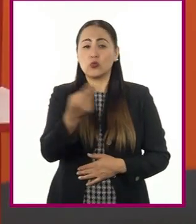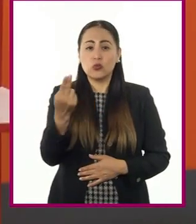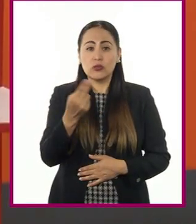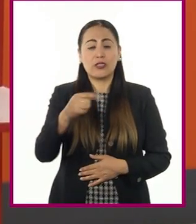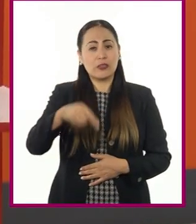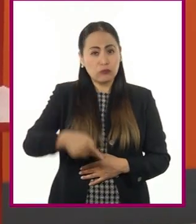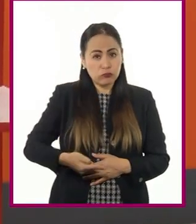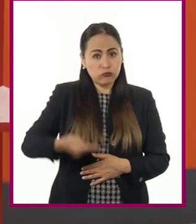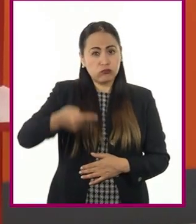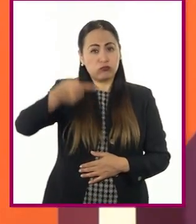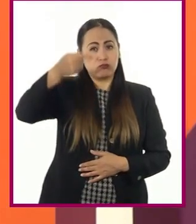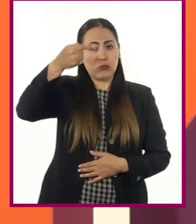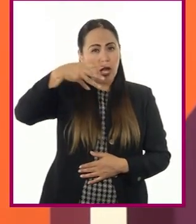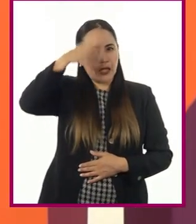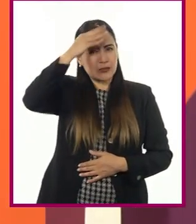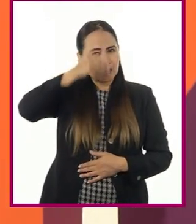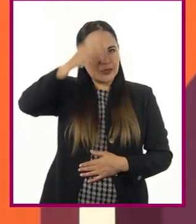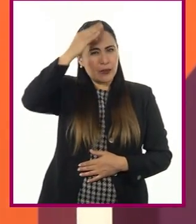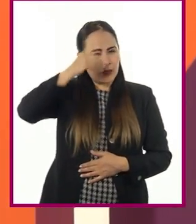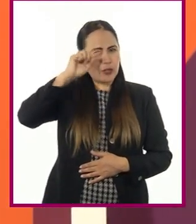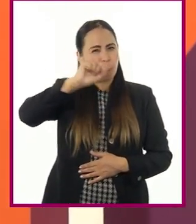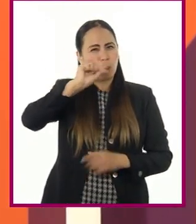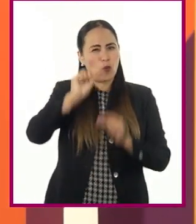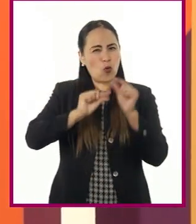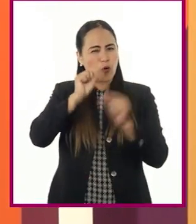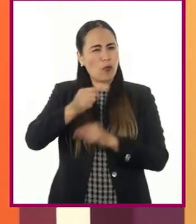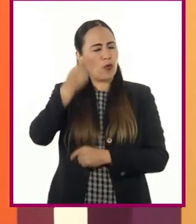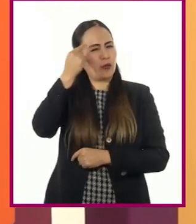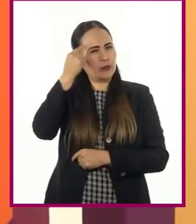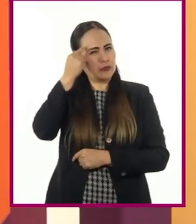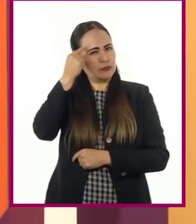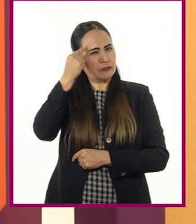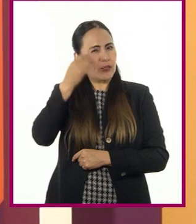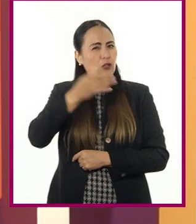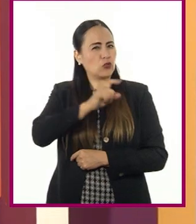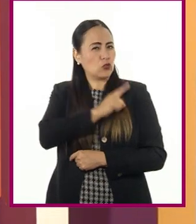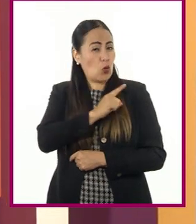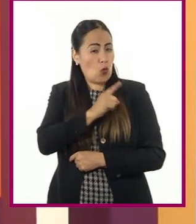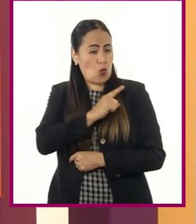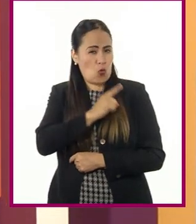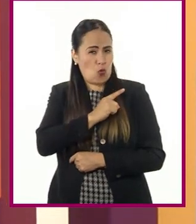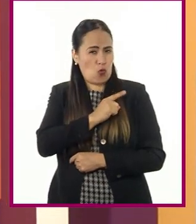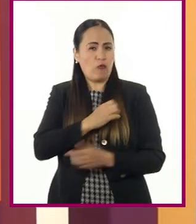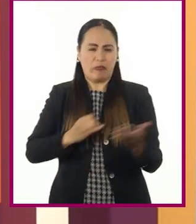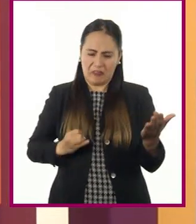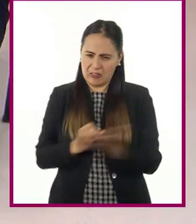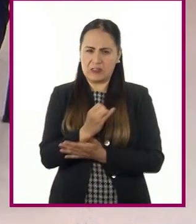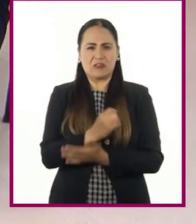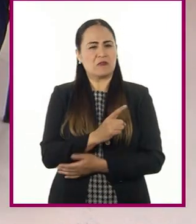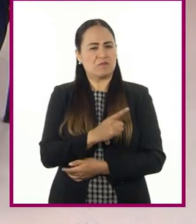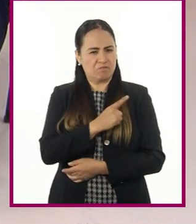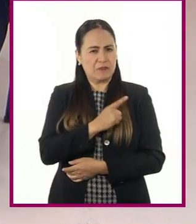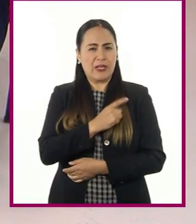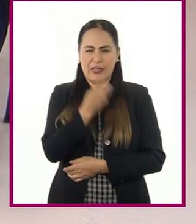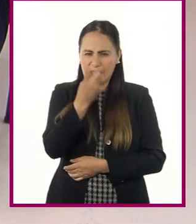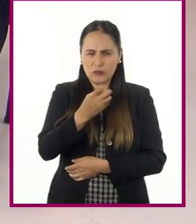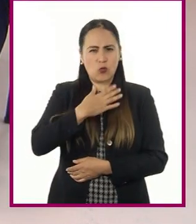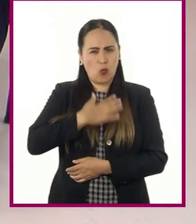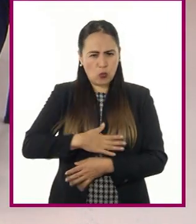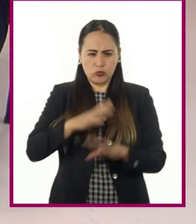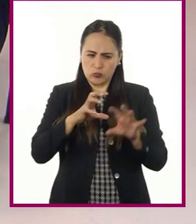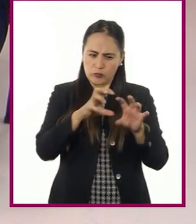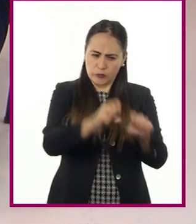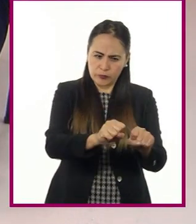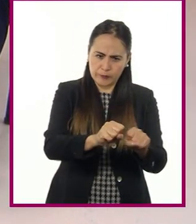más herramientas para elaborar sus propios juicios y decidir de manera autónoma lo que es justo. Así, aunque en